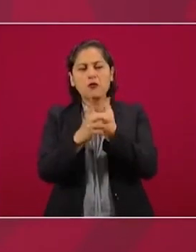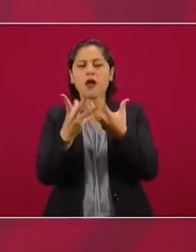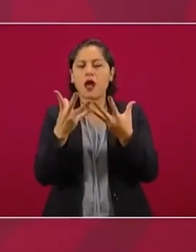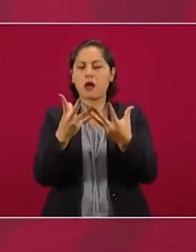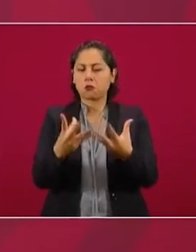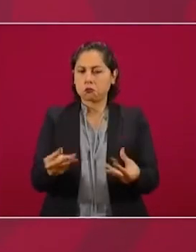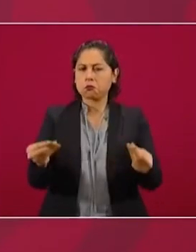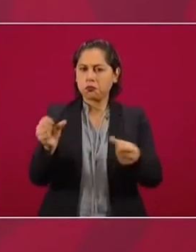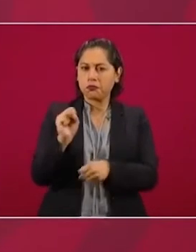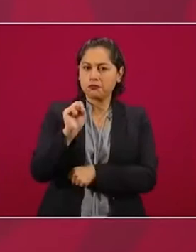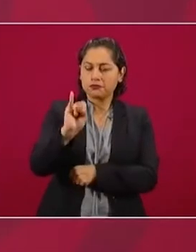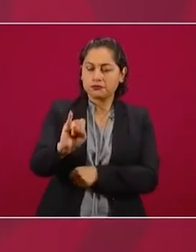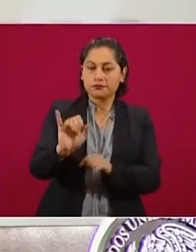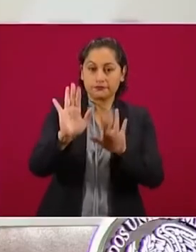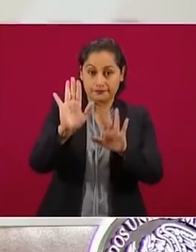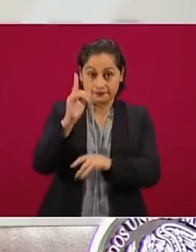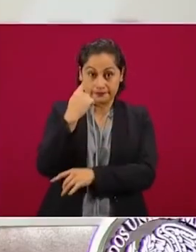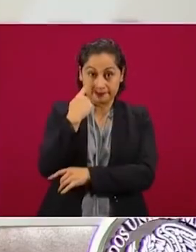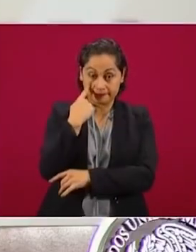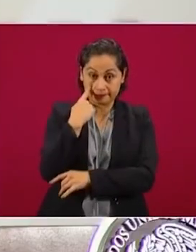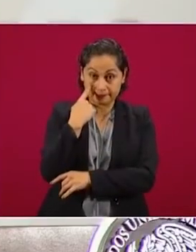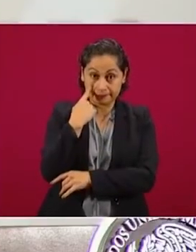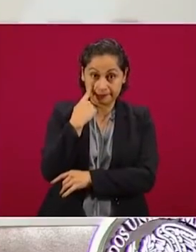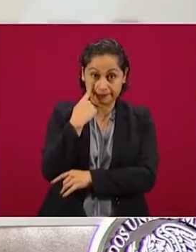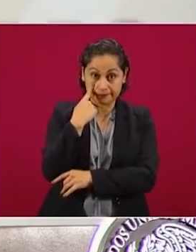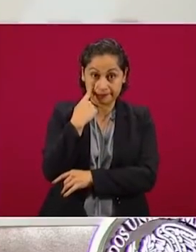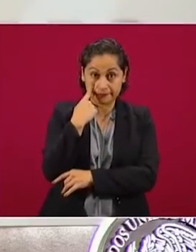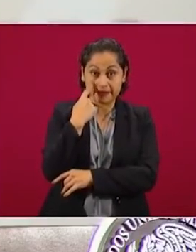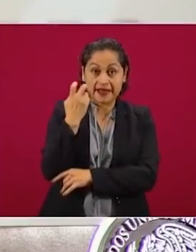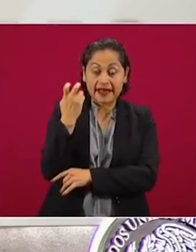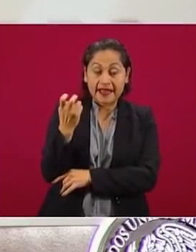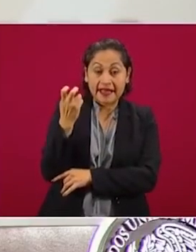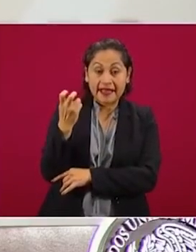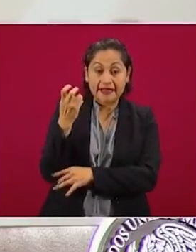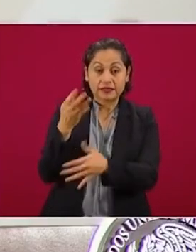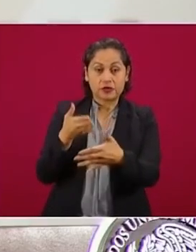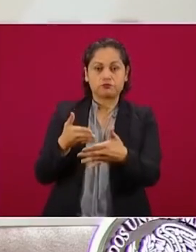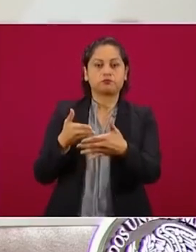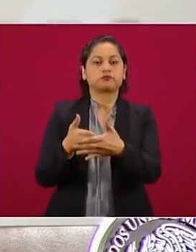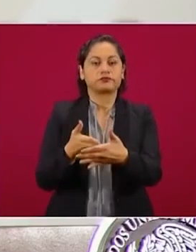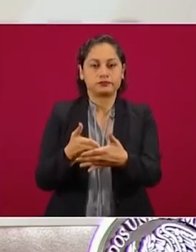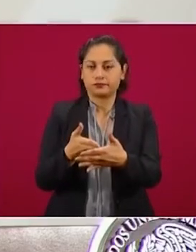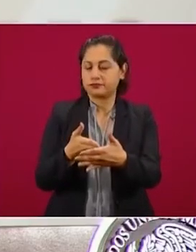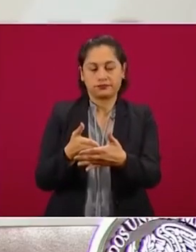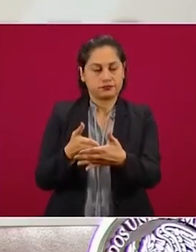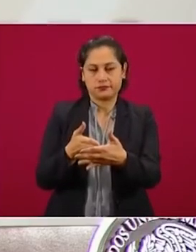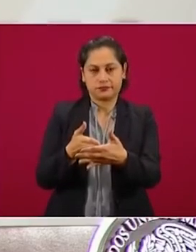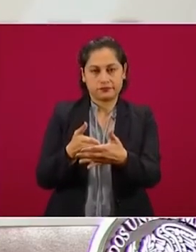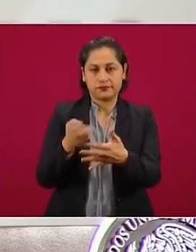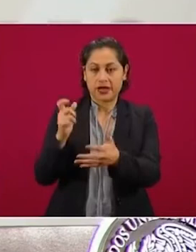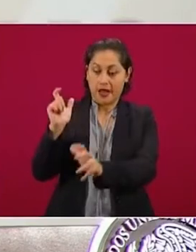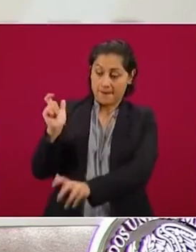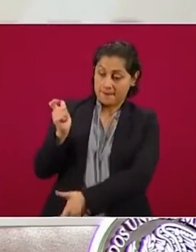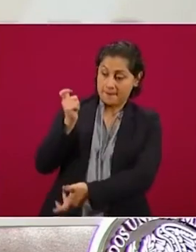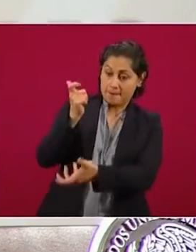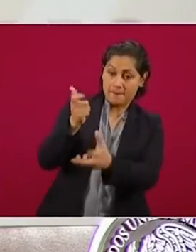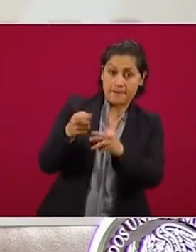ser una limitación, un obstáculo, lo del presupuesto. Sí se